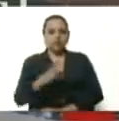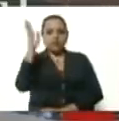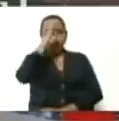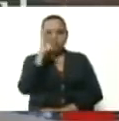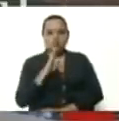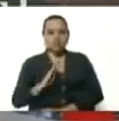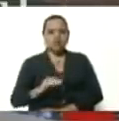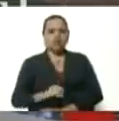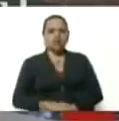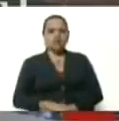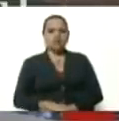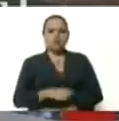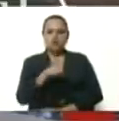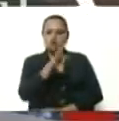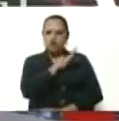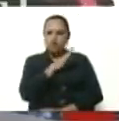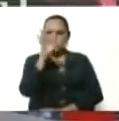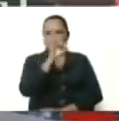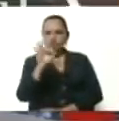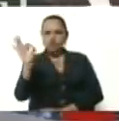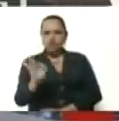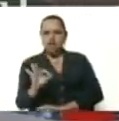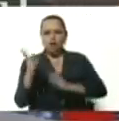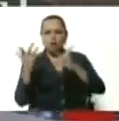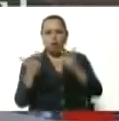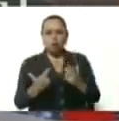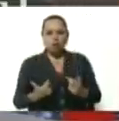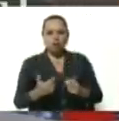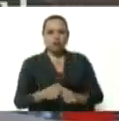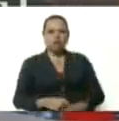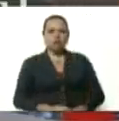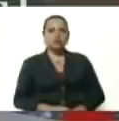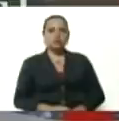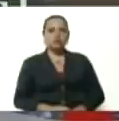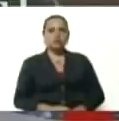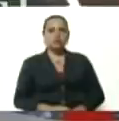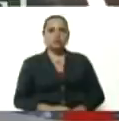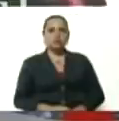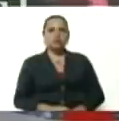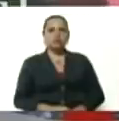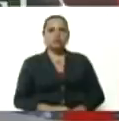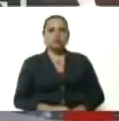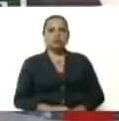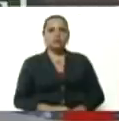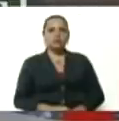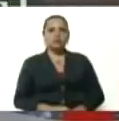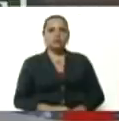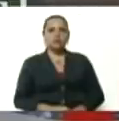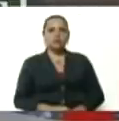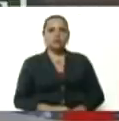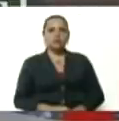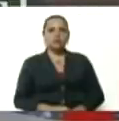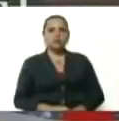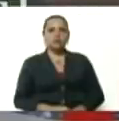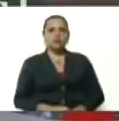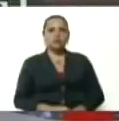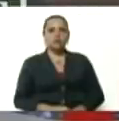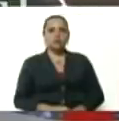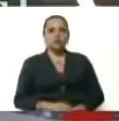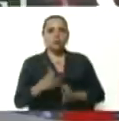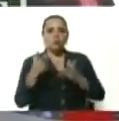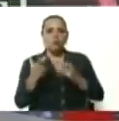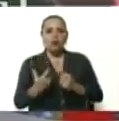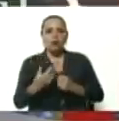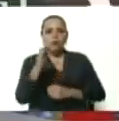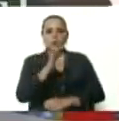Brasil. ¿Tú tienes ese porcentaje ahí determinado, Delcy? A esta altura de los casos, ¿qué